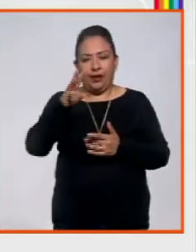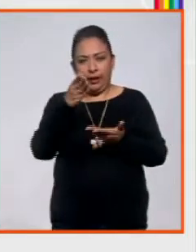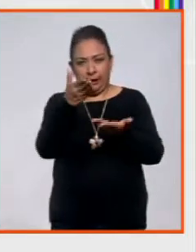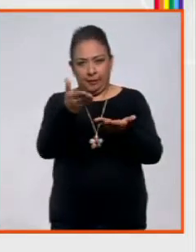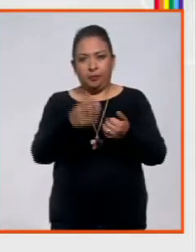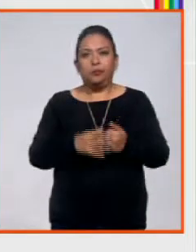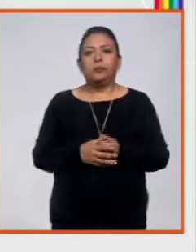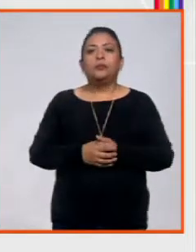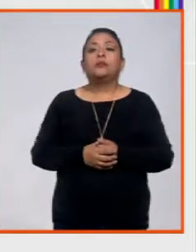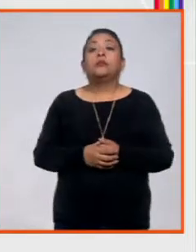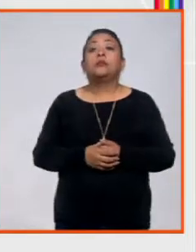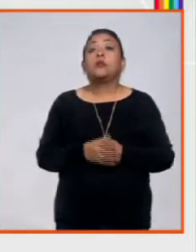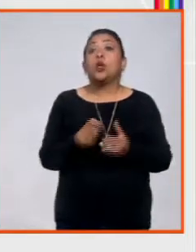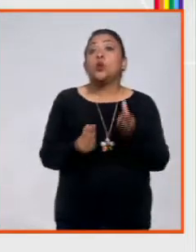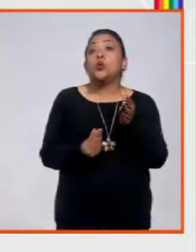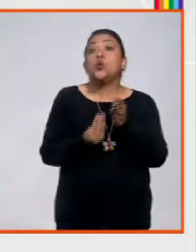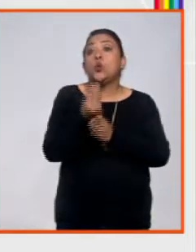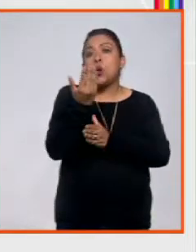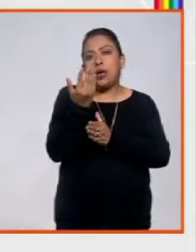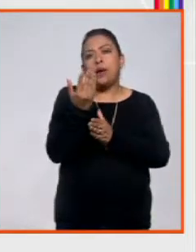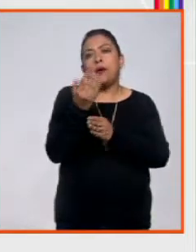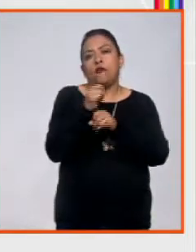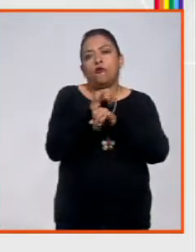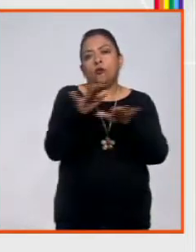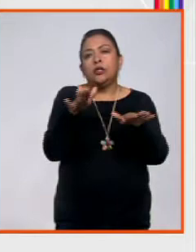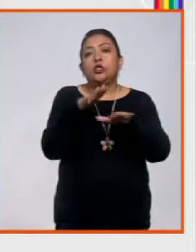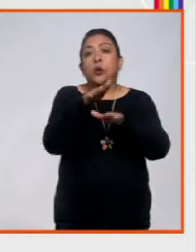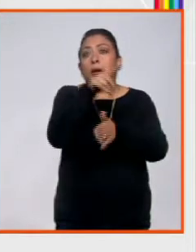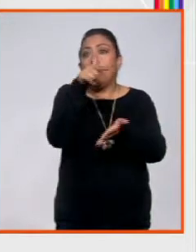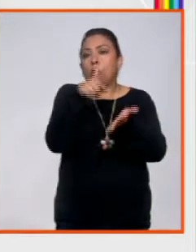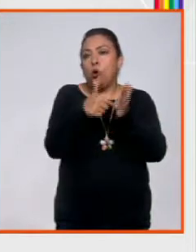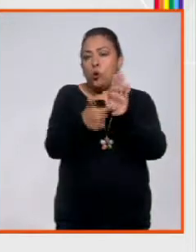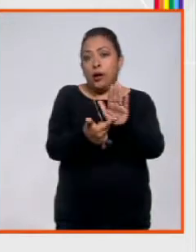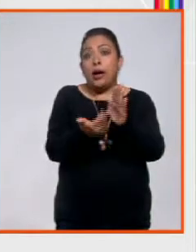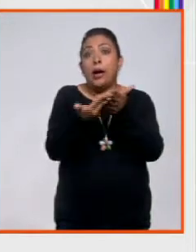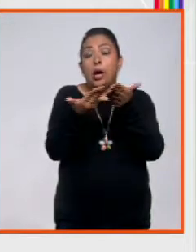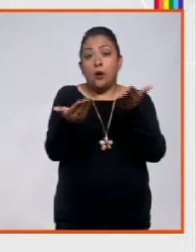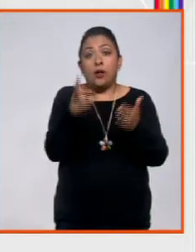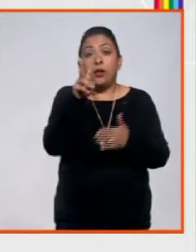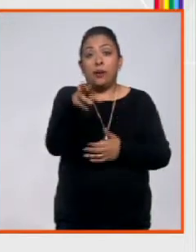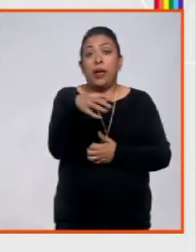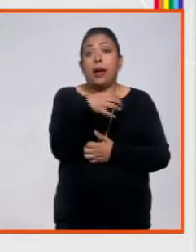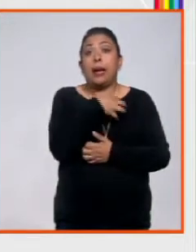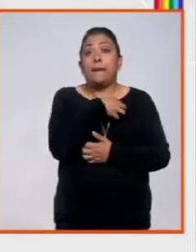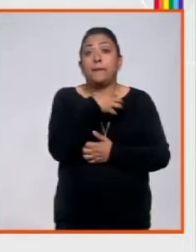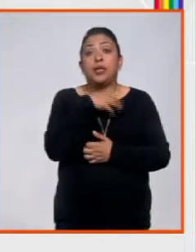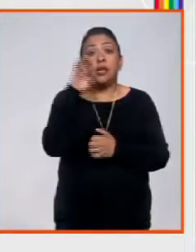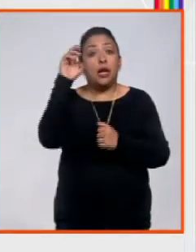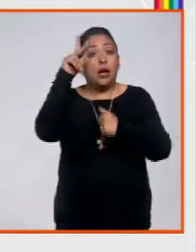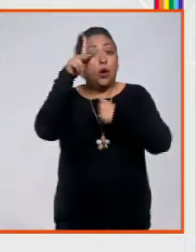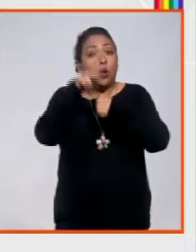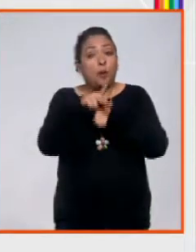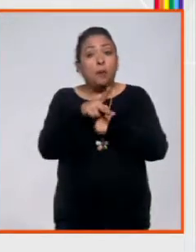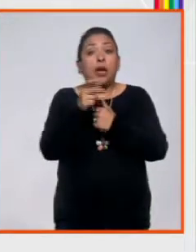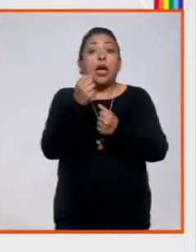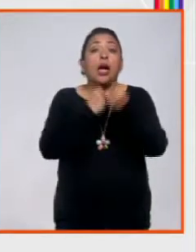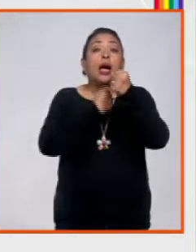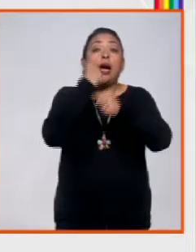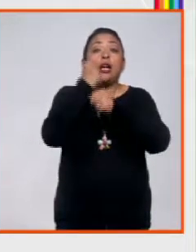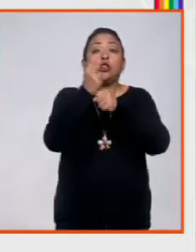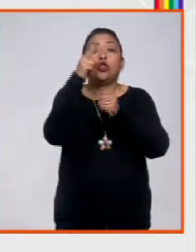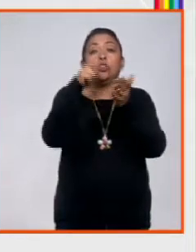adelante una nueva colaboración en torno a este sitio que además ahora es una de las capitales europeas del año